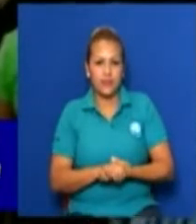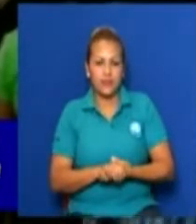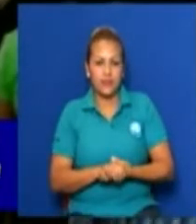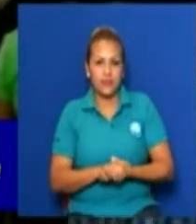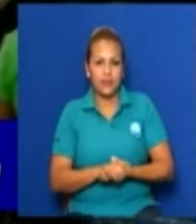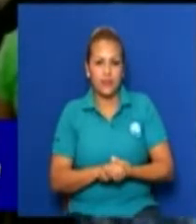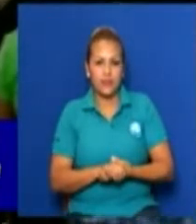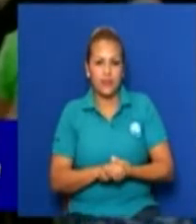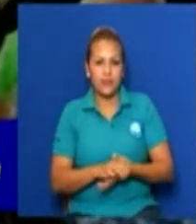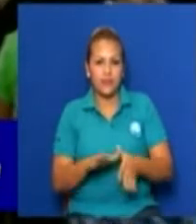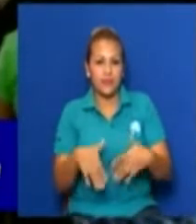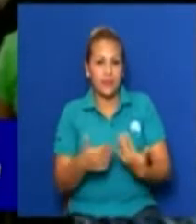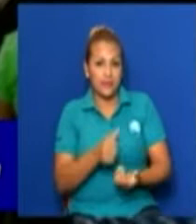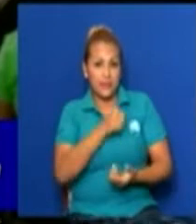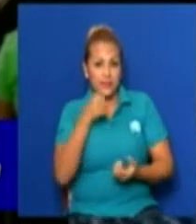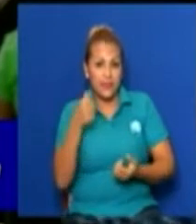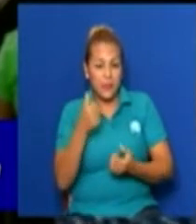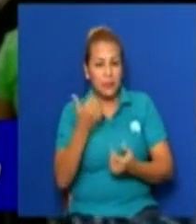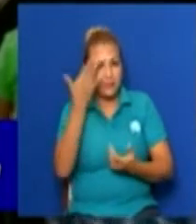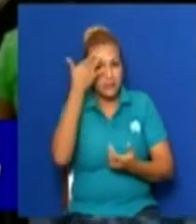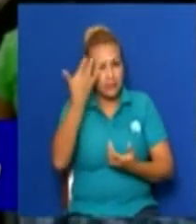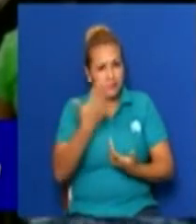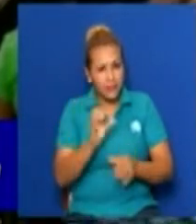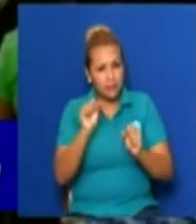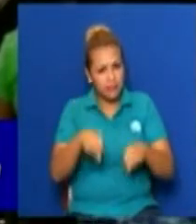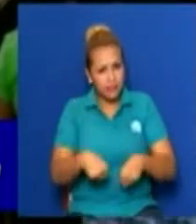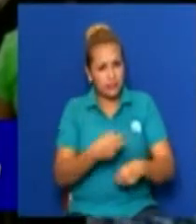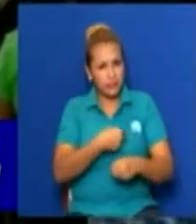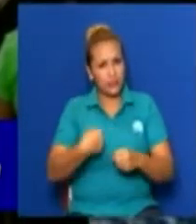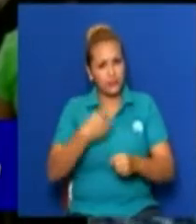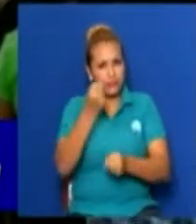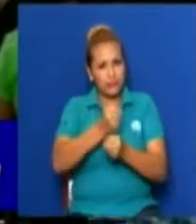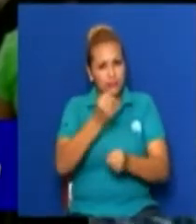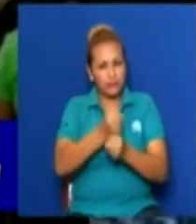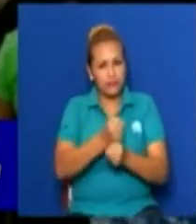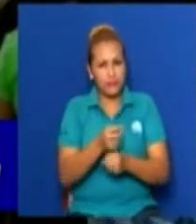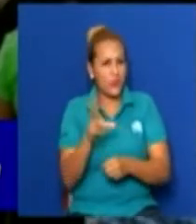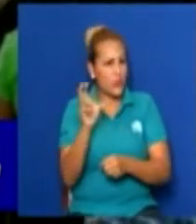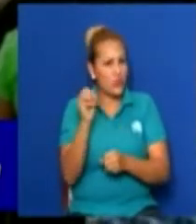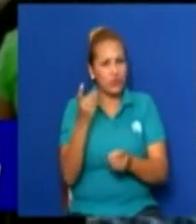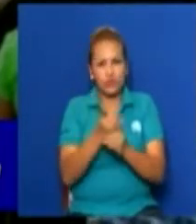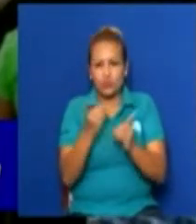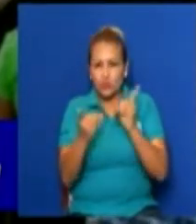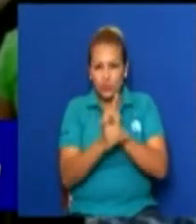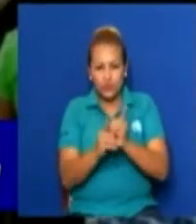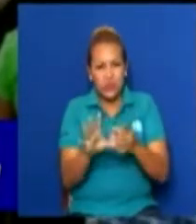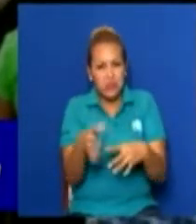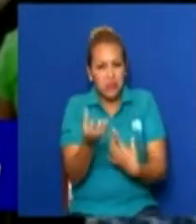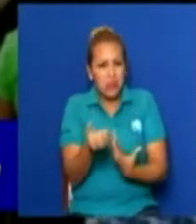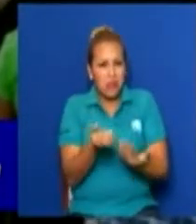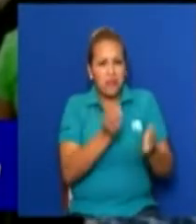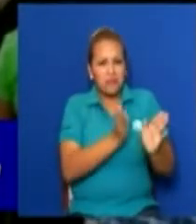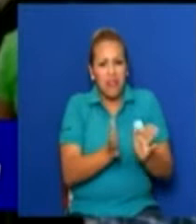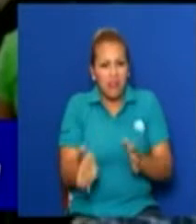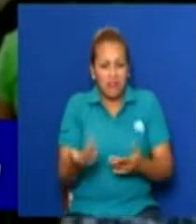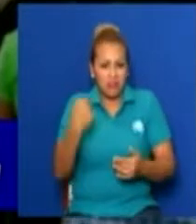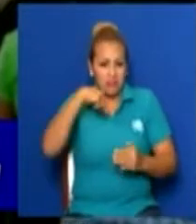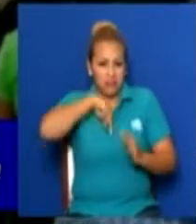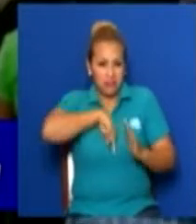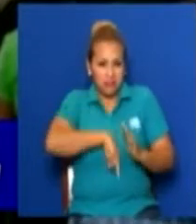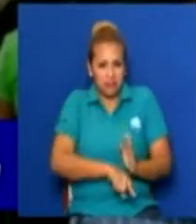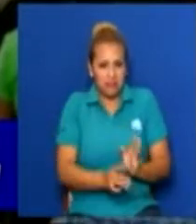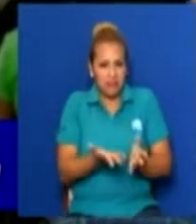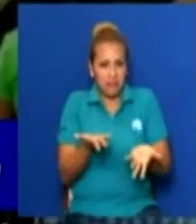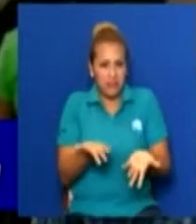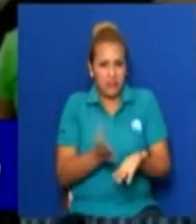La prueba para saber si puedes hacer un trabajo o no, no debería depender de la organización de tus cromosomas. Bea